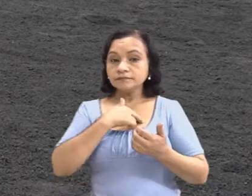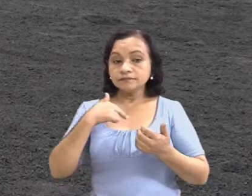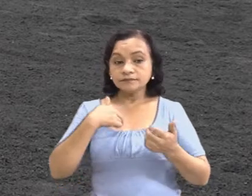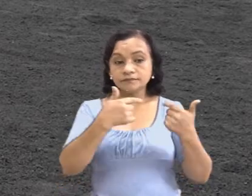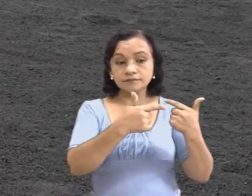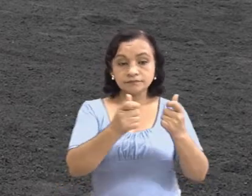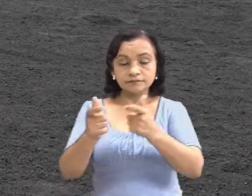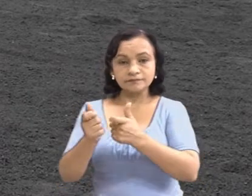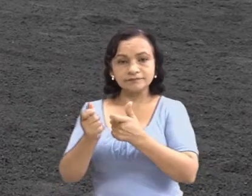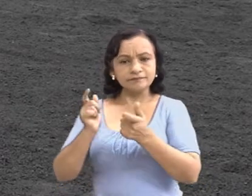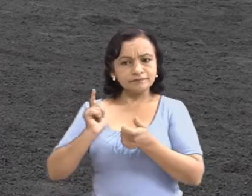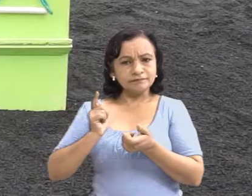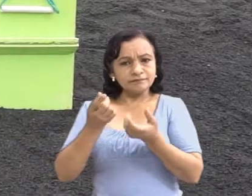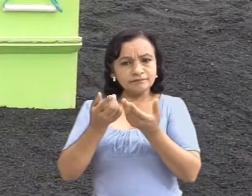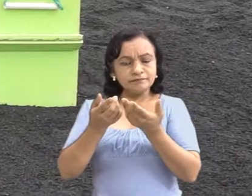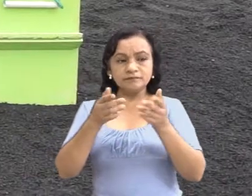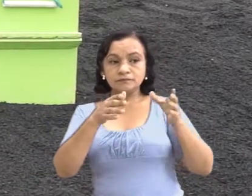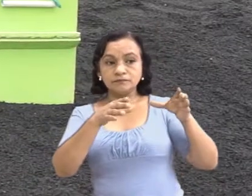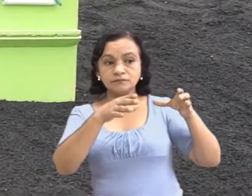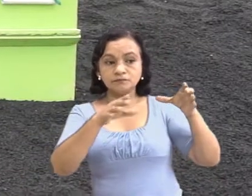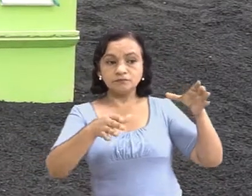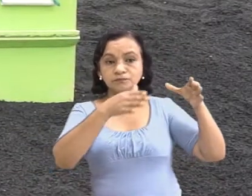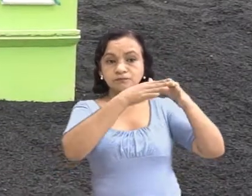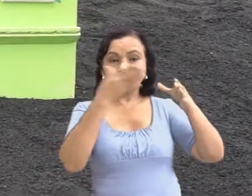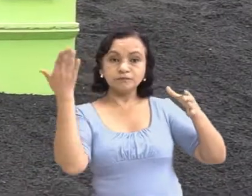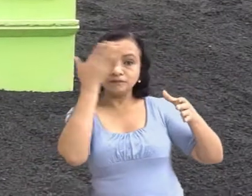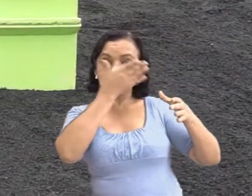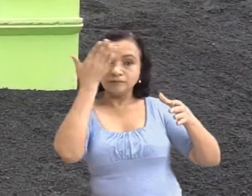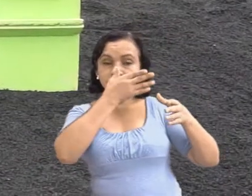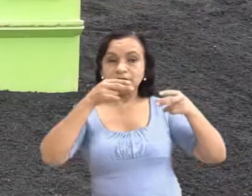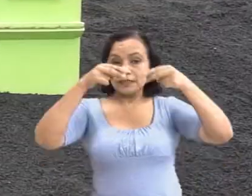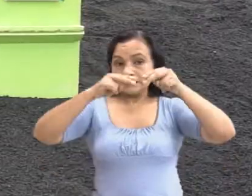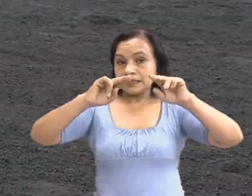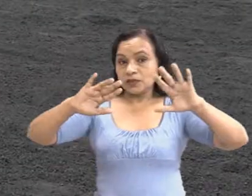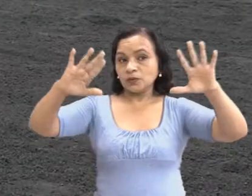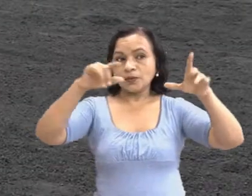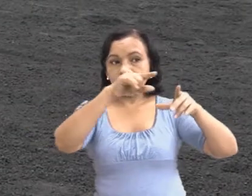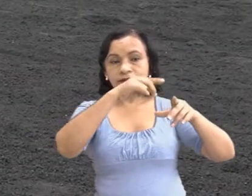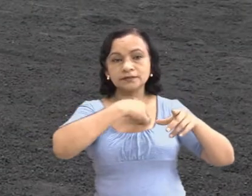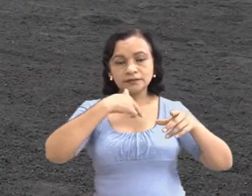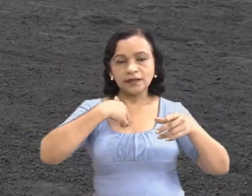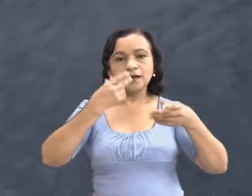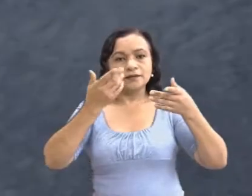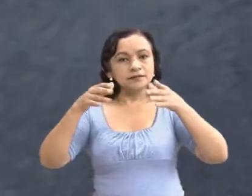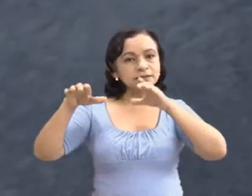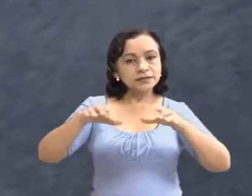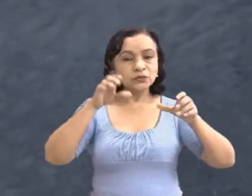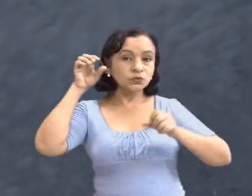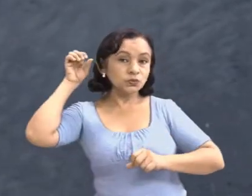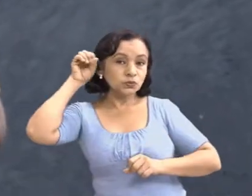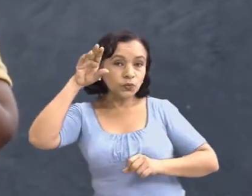además de que ellos tienen el recurso, que el Cerro Negro es un recurso natural que les genera un ingreso por la